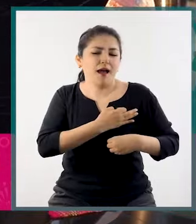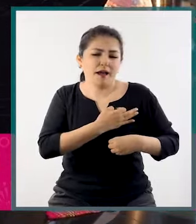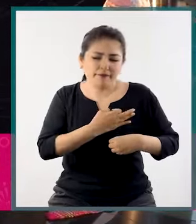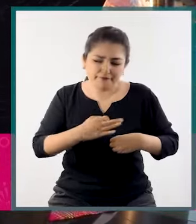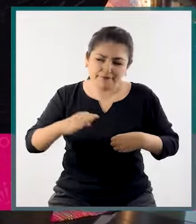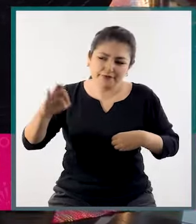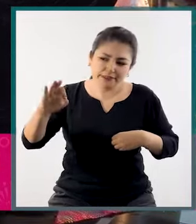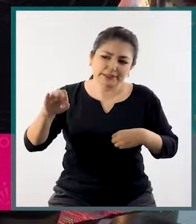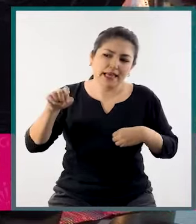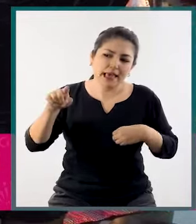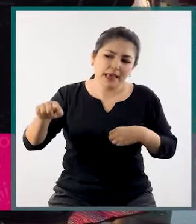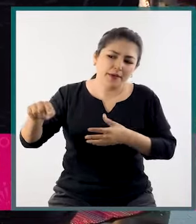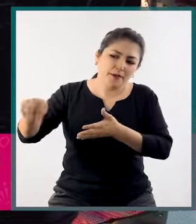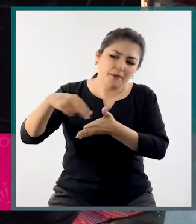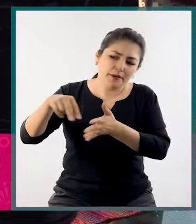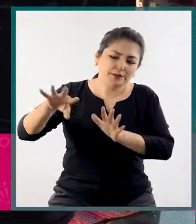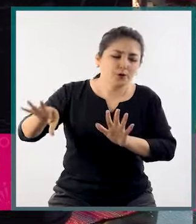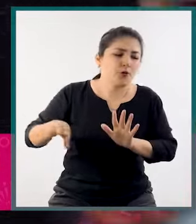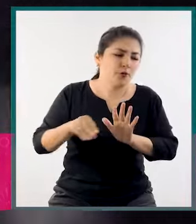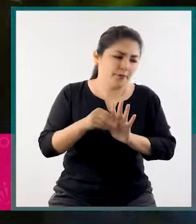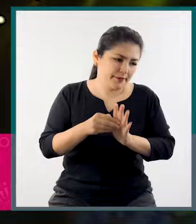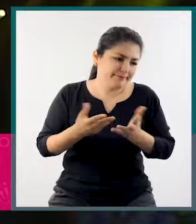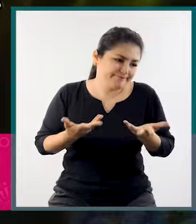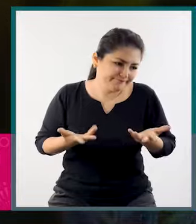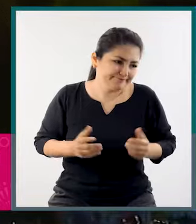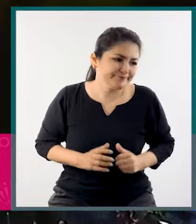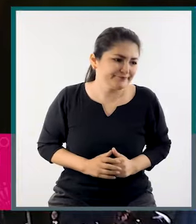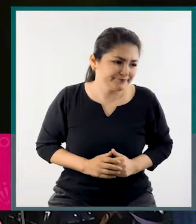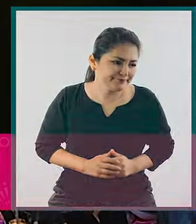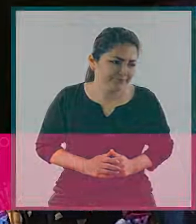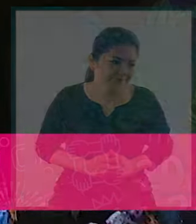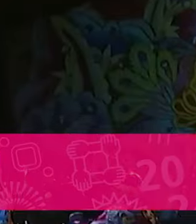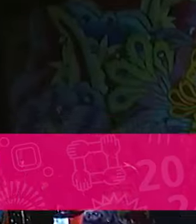remedo, una interpretación de lo que es el minué francés.